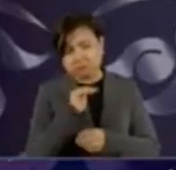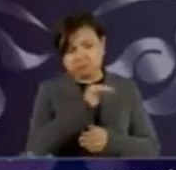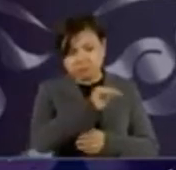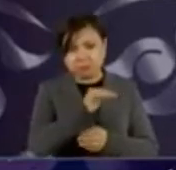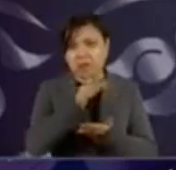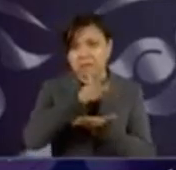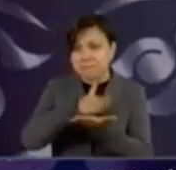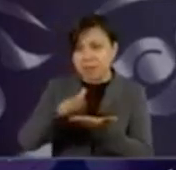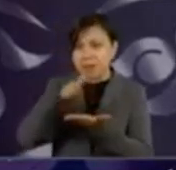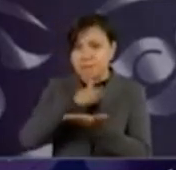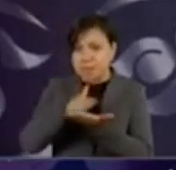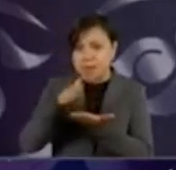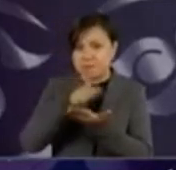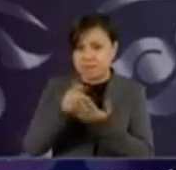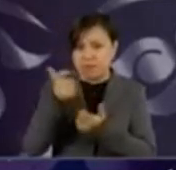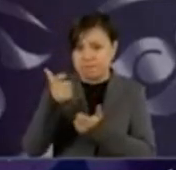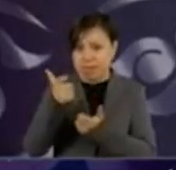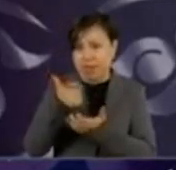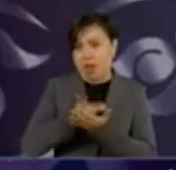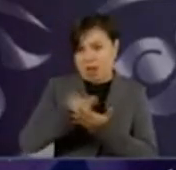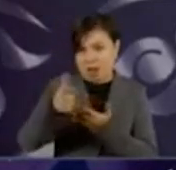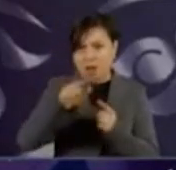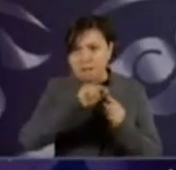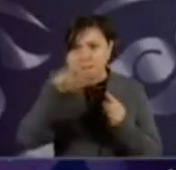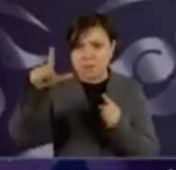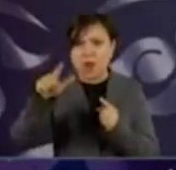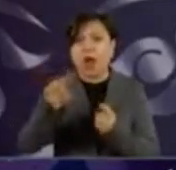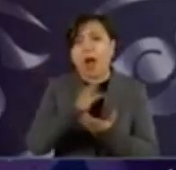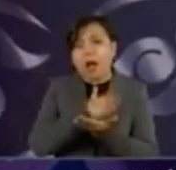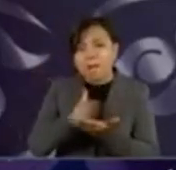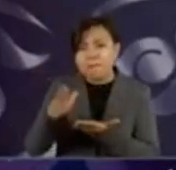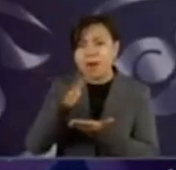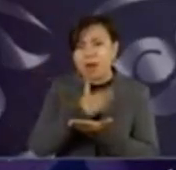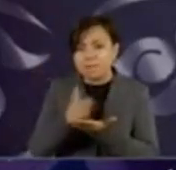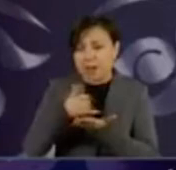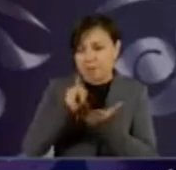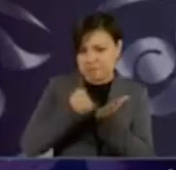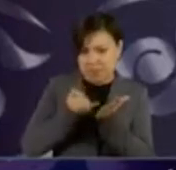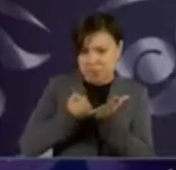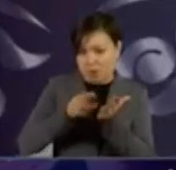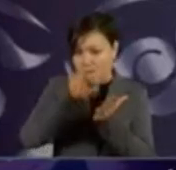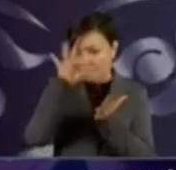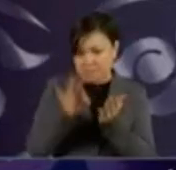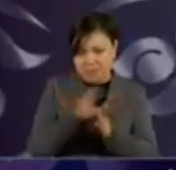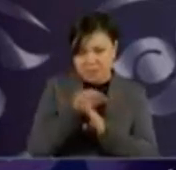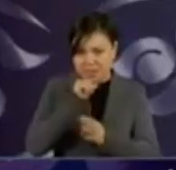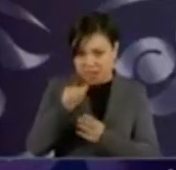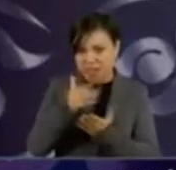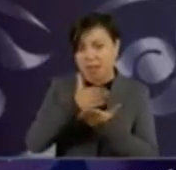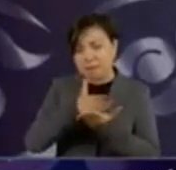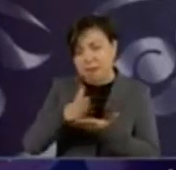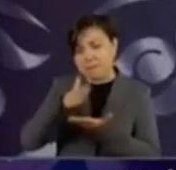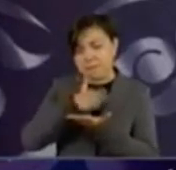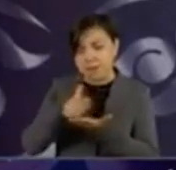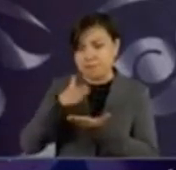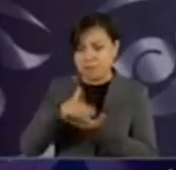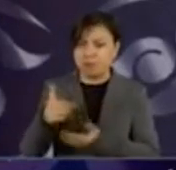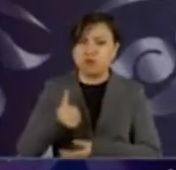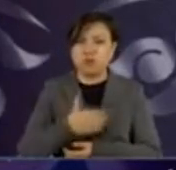resolver, pero no solo eso, sino que también pueda tener un órgano técnico que pueda